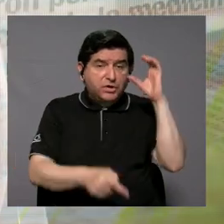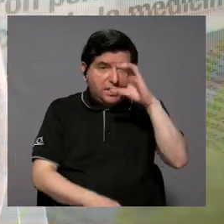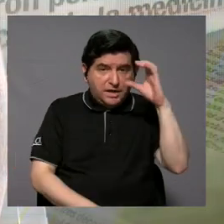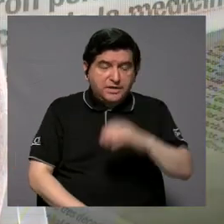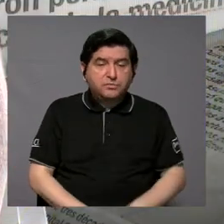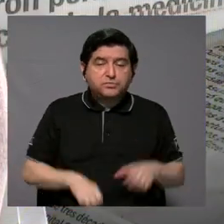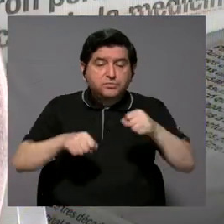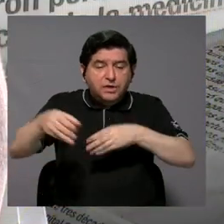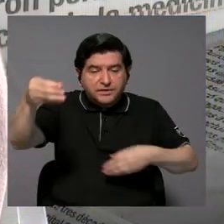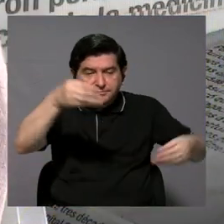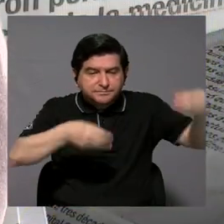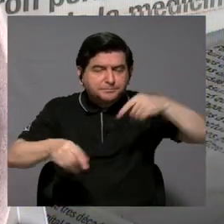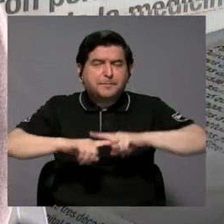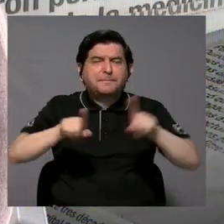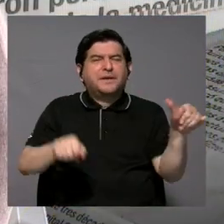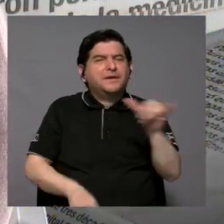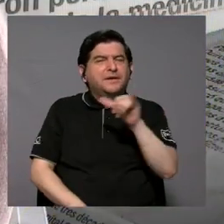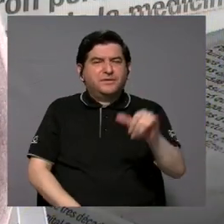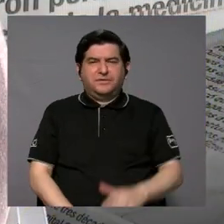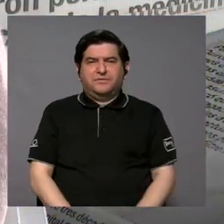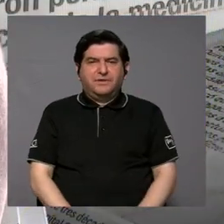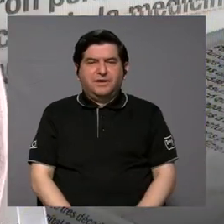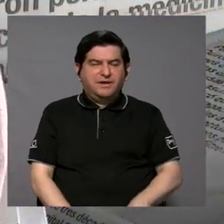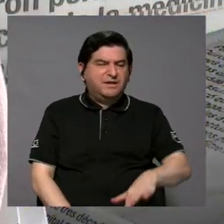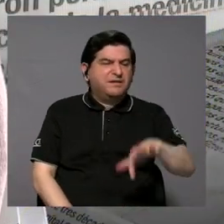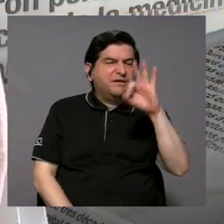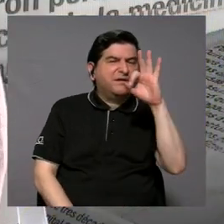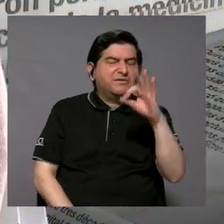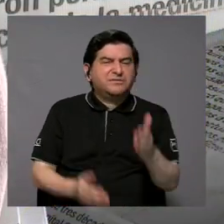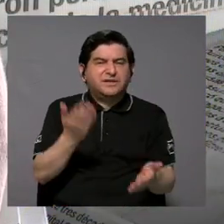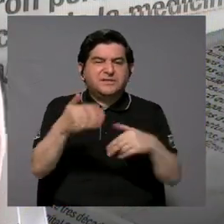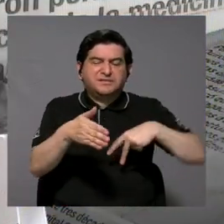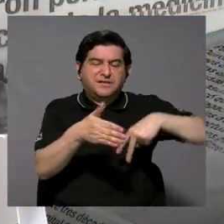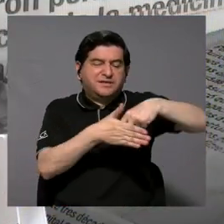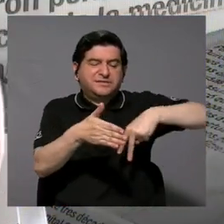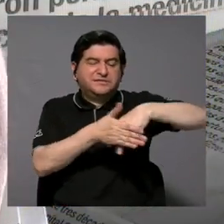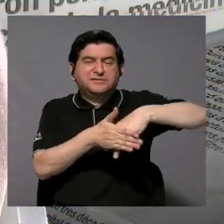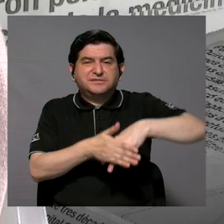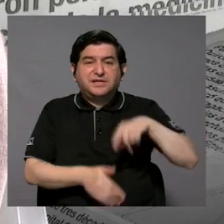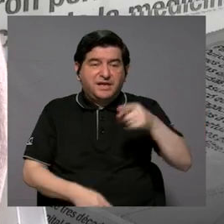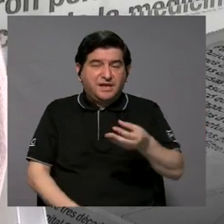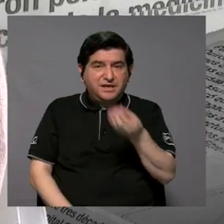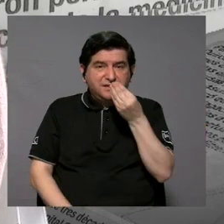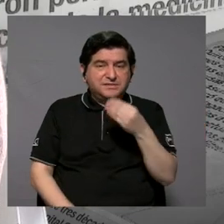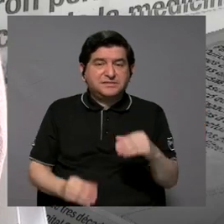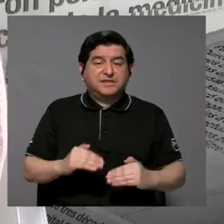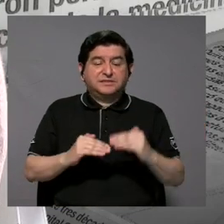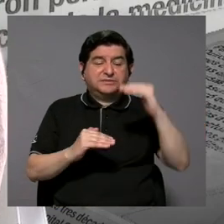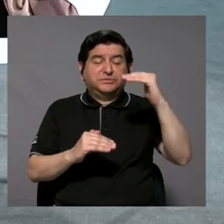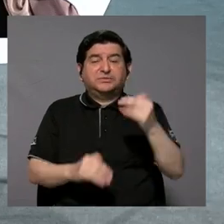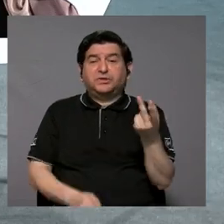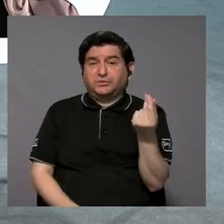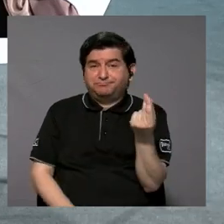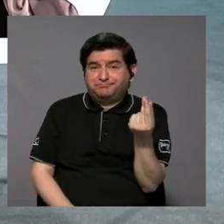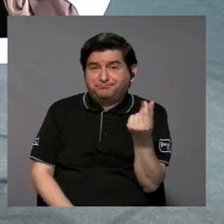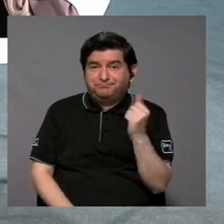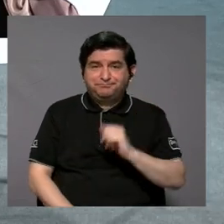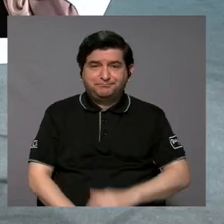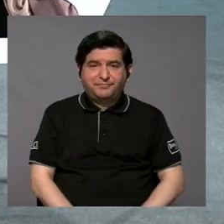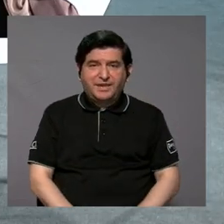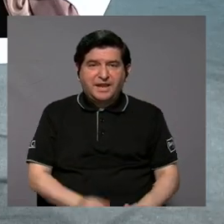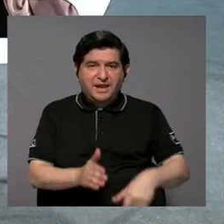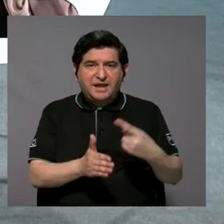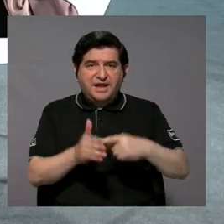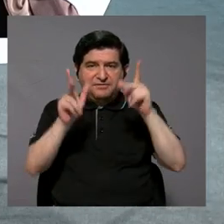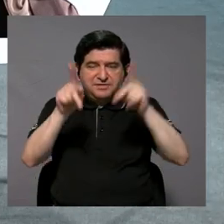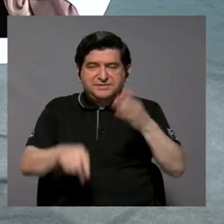al supermercado, pero también nos hemos encontrado un poco el obstáculo de que a veces estos alimentos son un poco más caros. Entonces, a veces